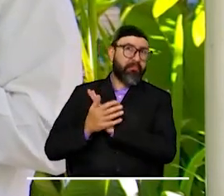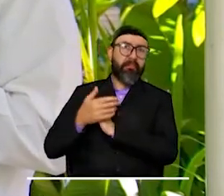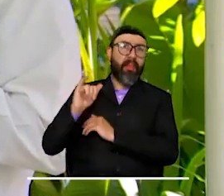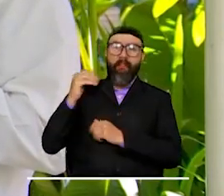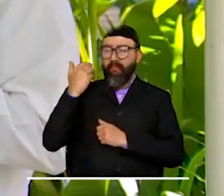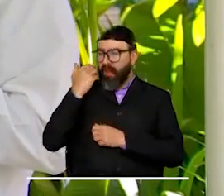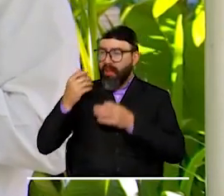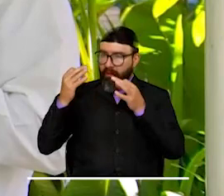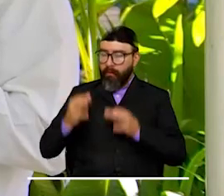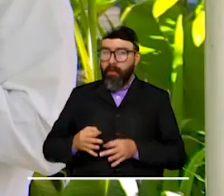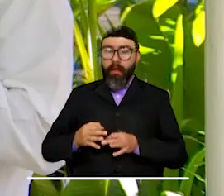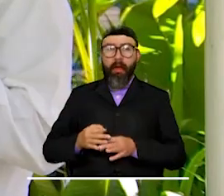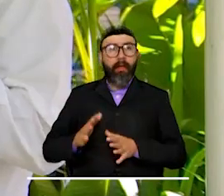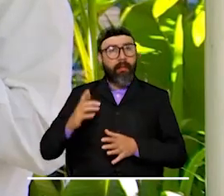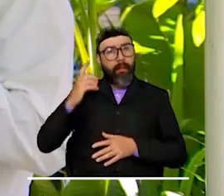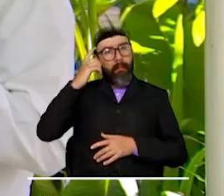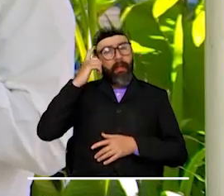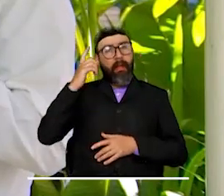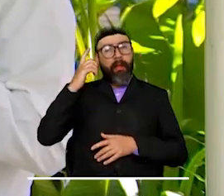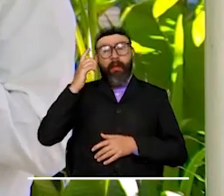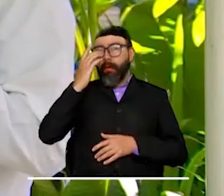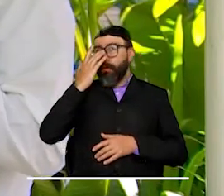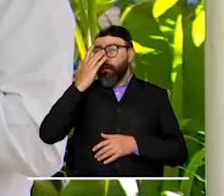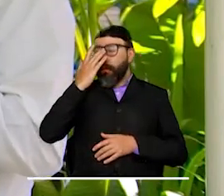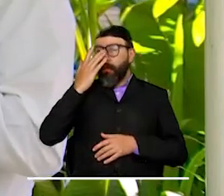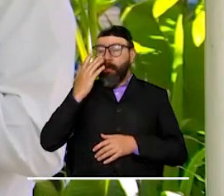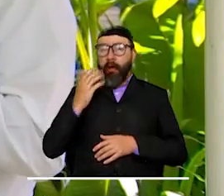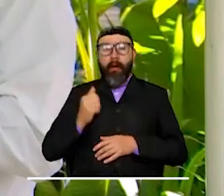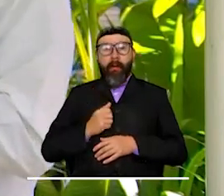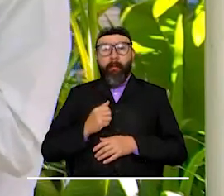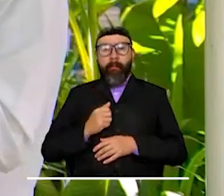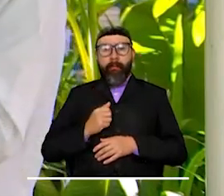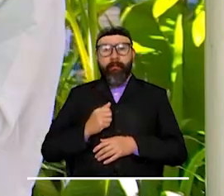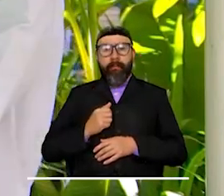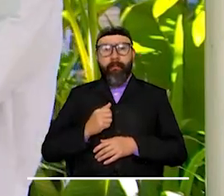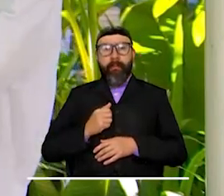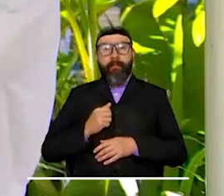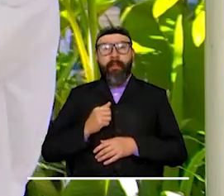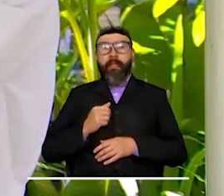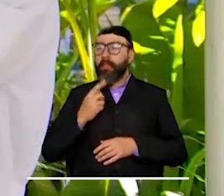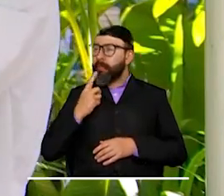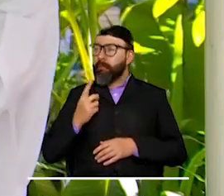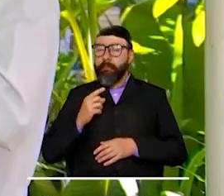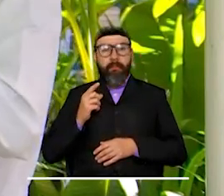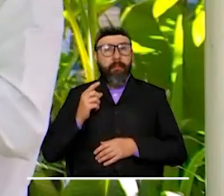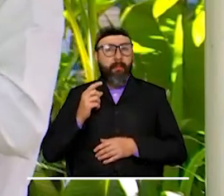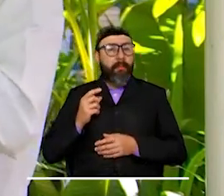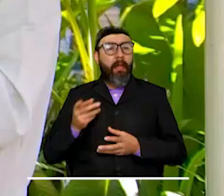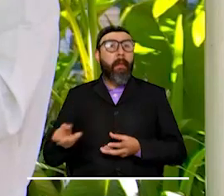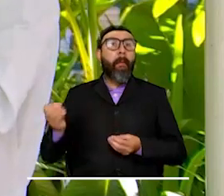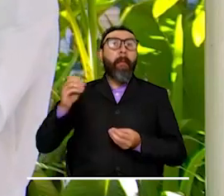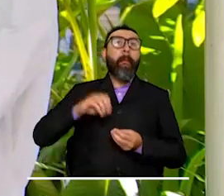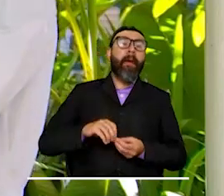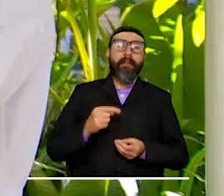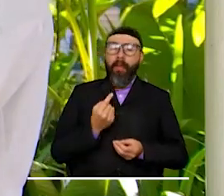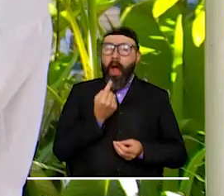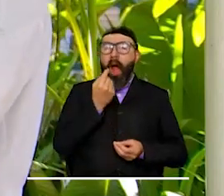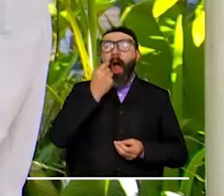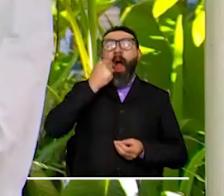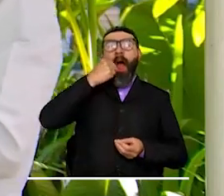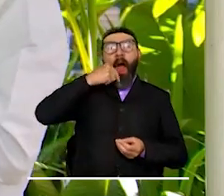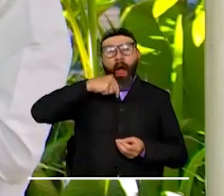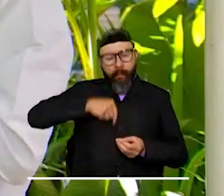uno dirá, ¿por qué uno debe de complementar la endoscopia con